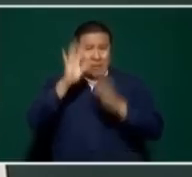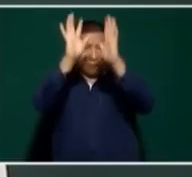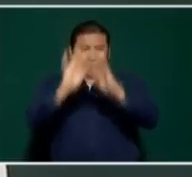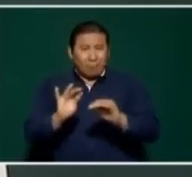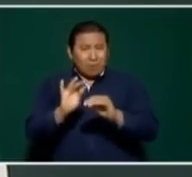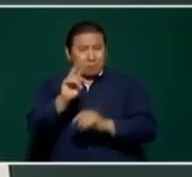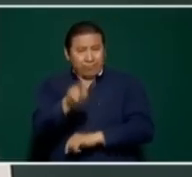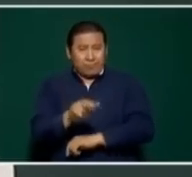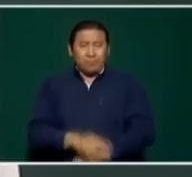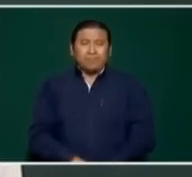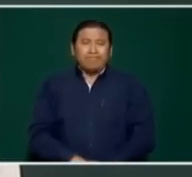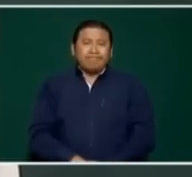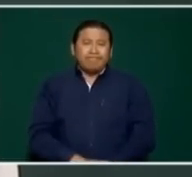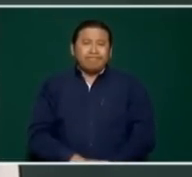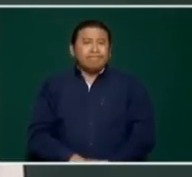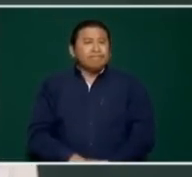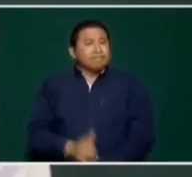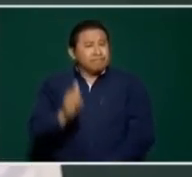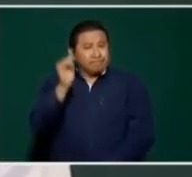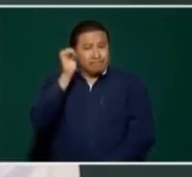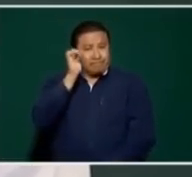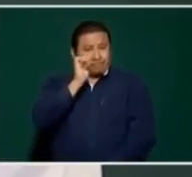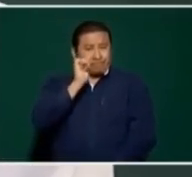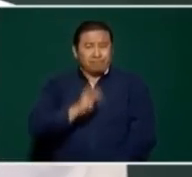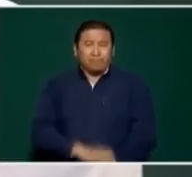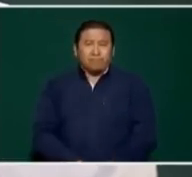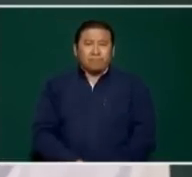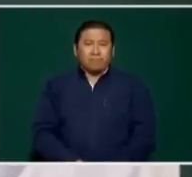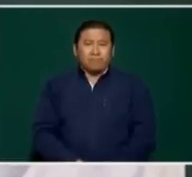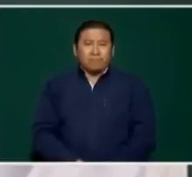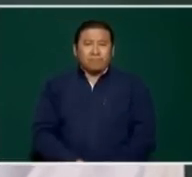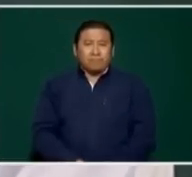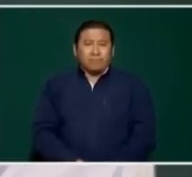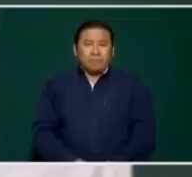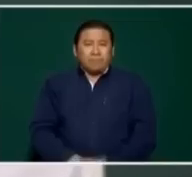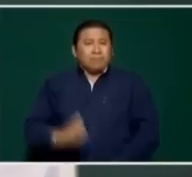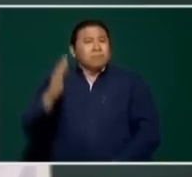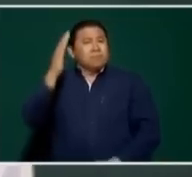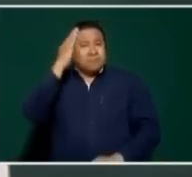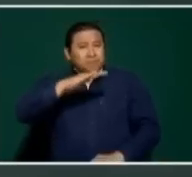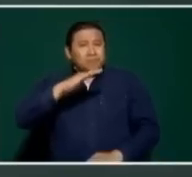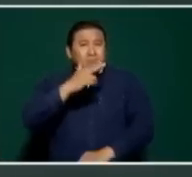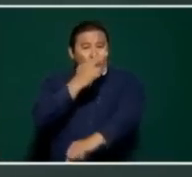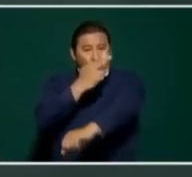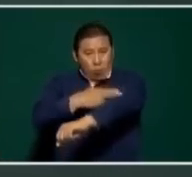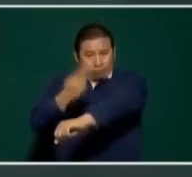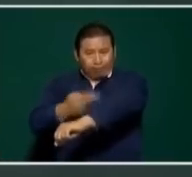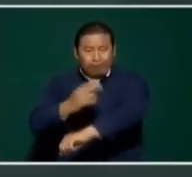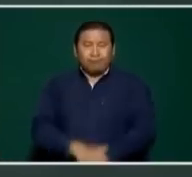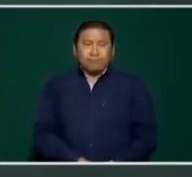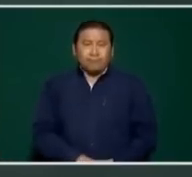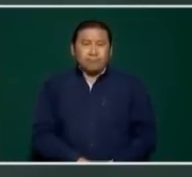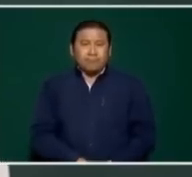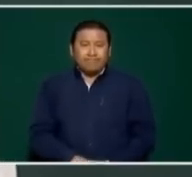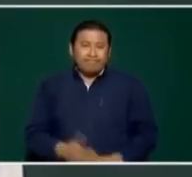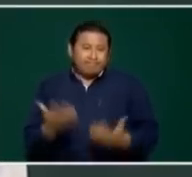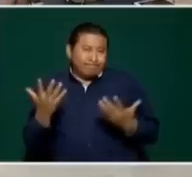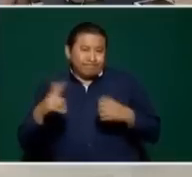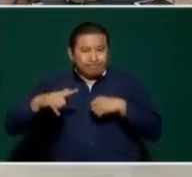verdad y siempre he considerado la honestidad